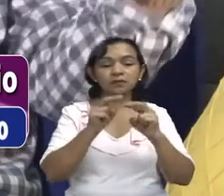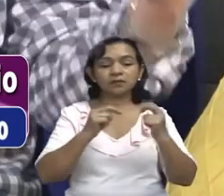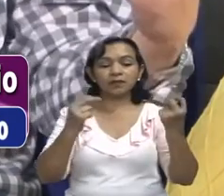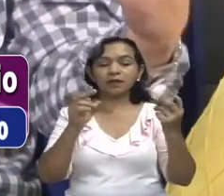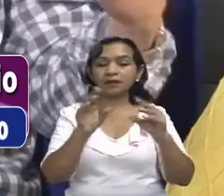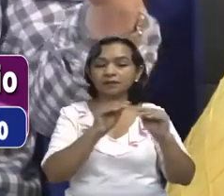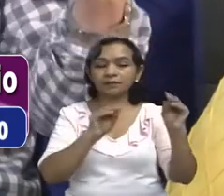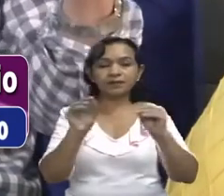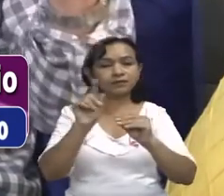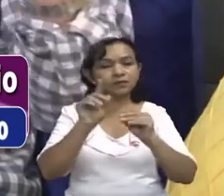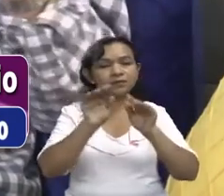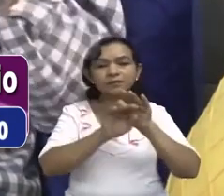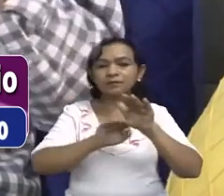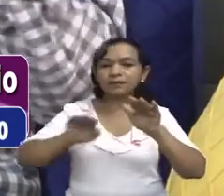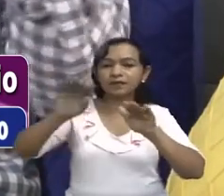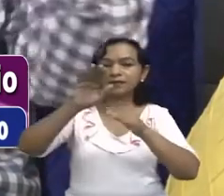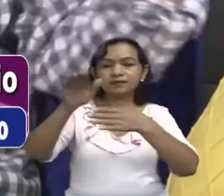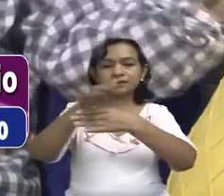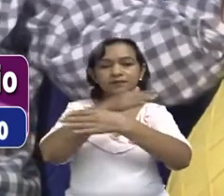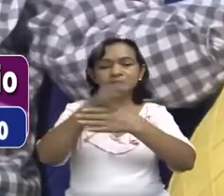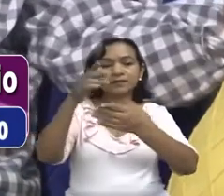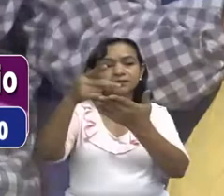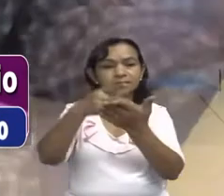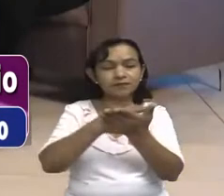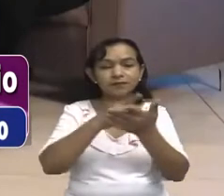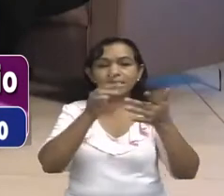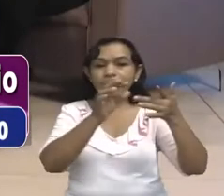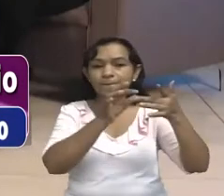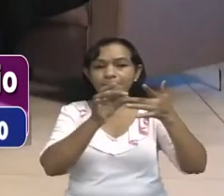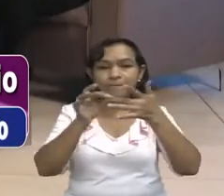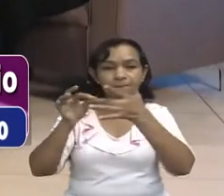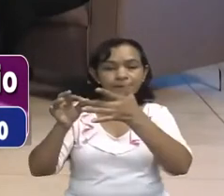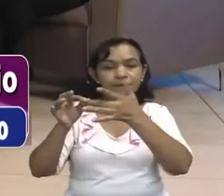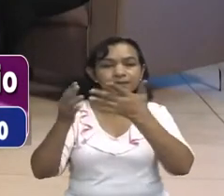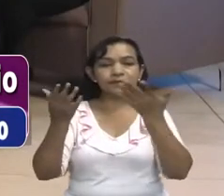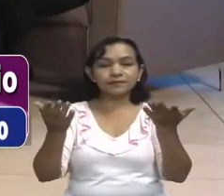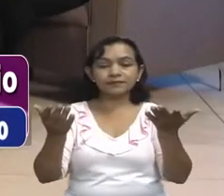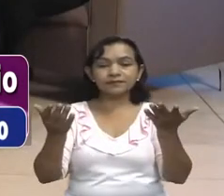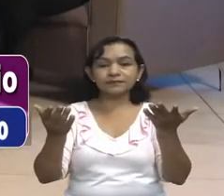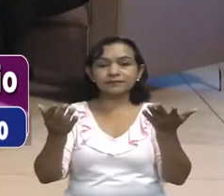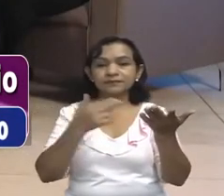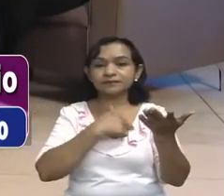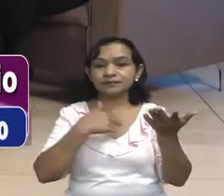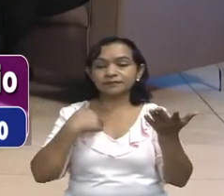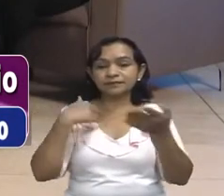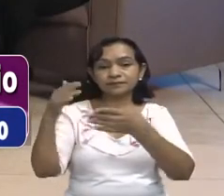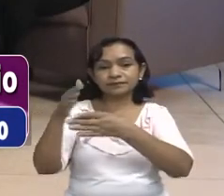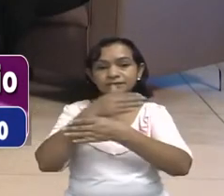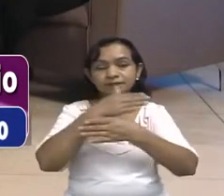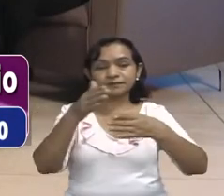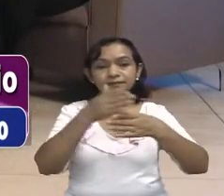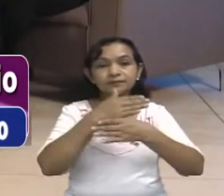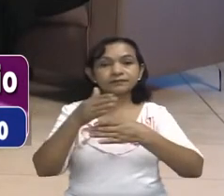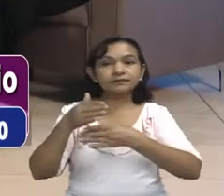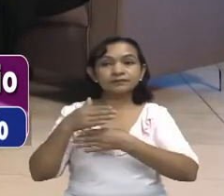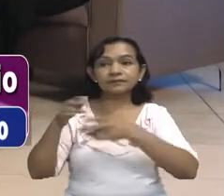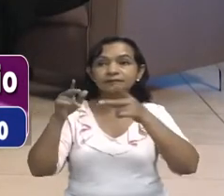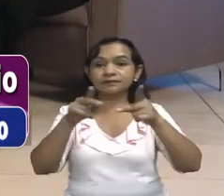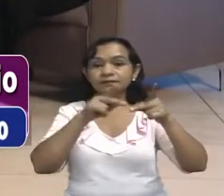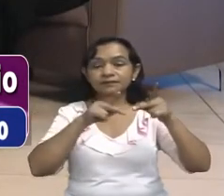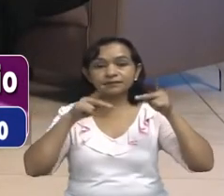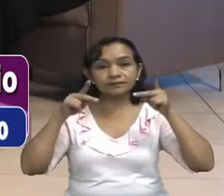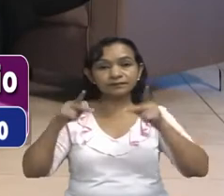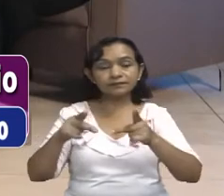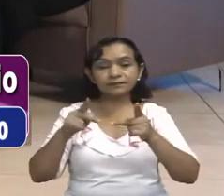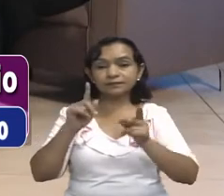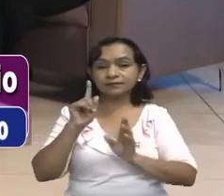otros proyectos y todas esas sesiones especiales que tienen que ver con reconocimiento de diferentes índoles a diferentes personas.